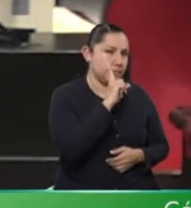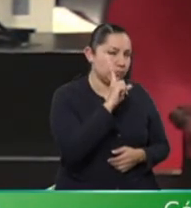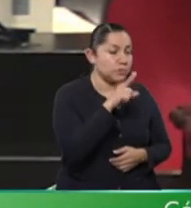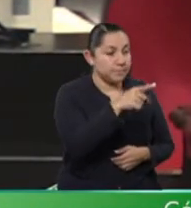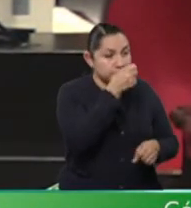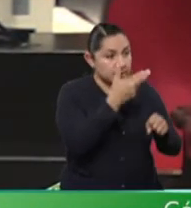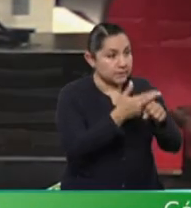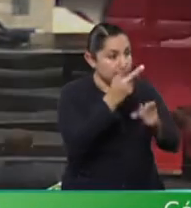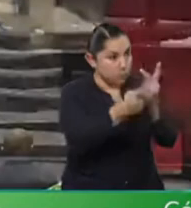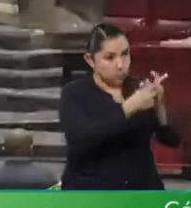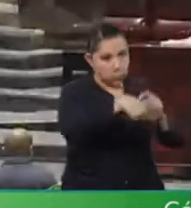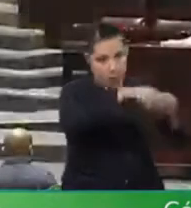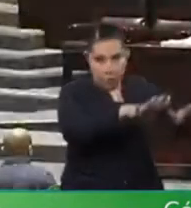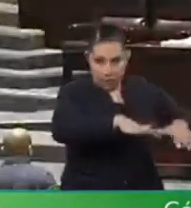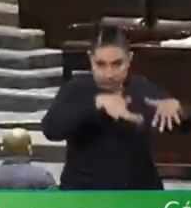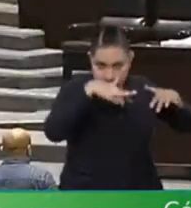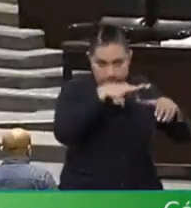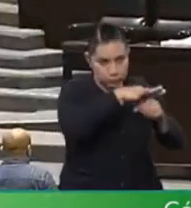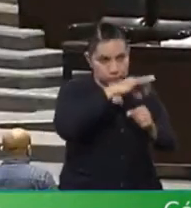a discusión.